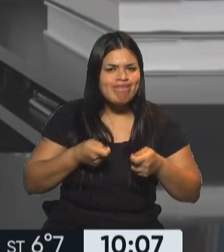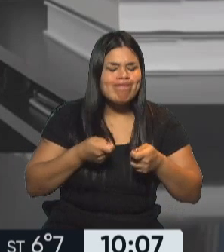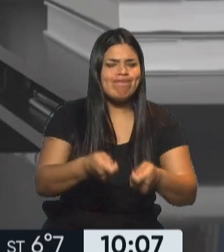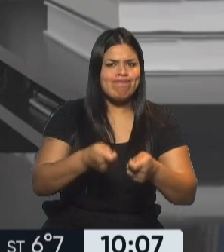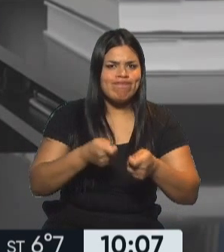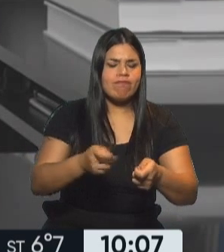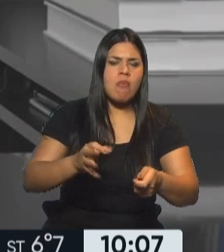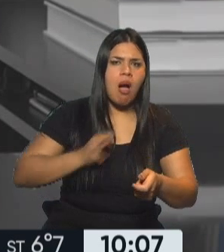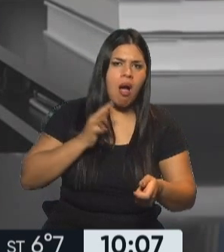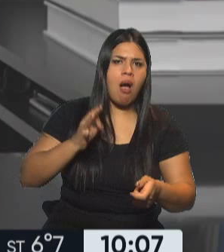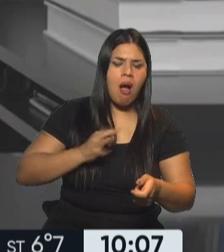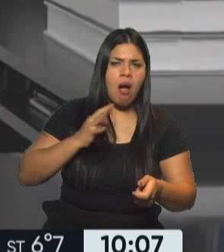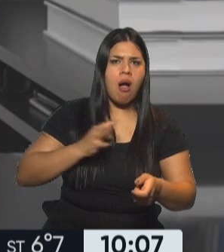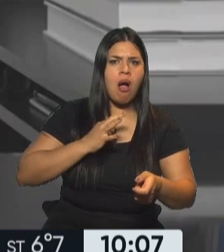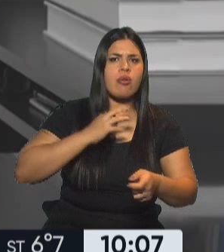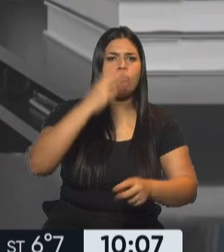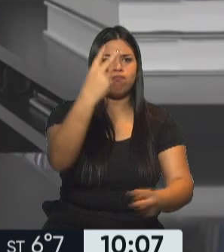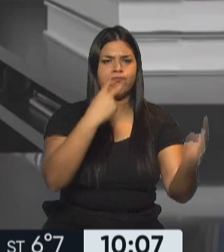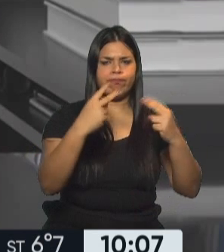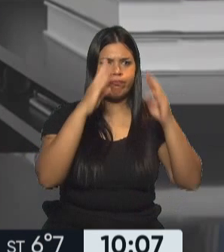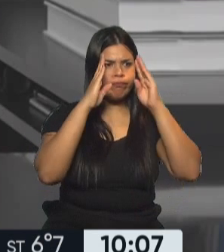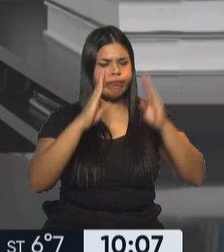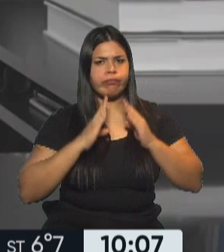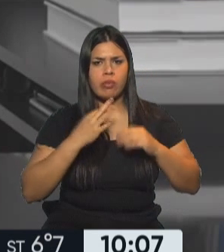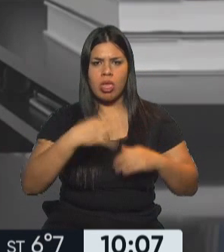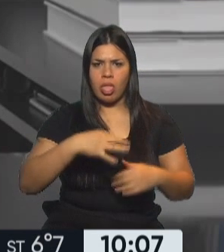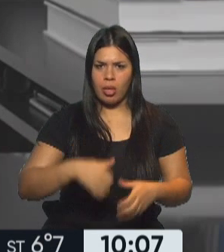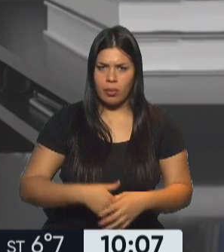año escuchada y atendida por las autoridades.